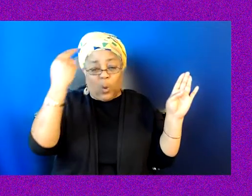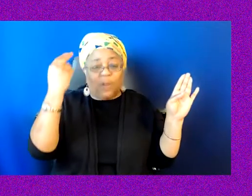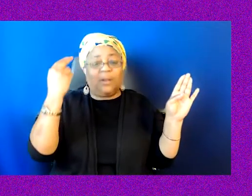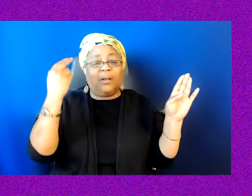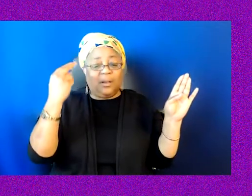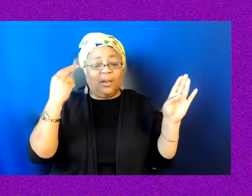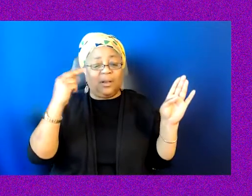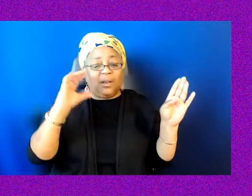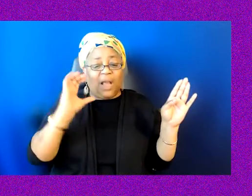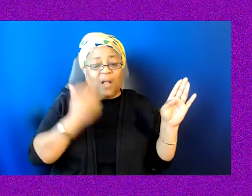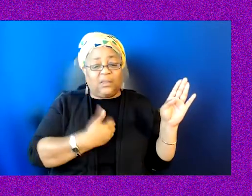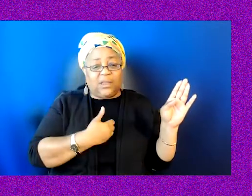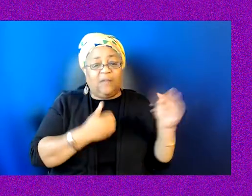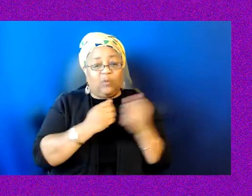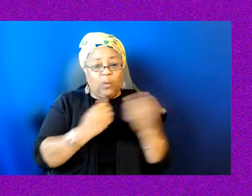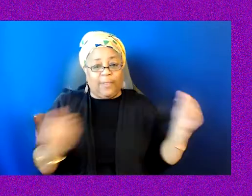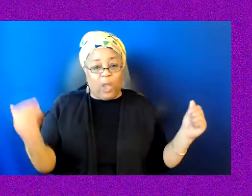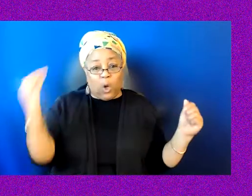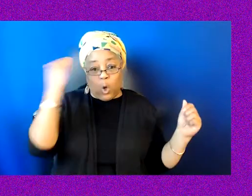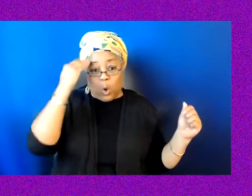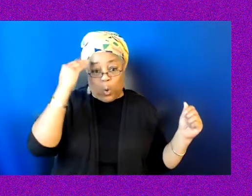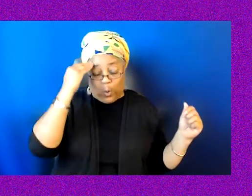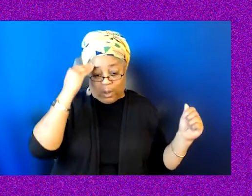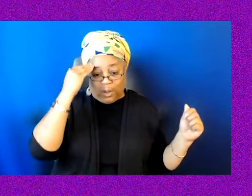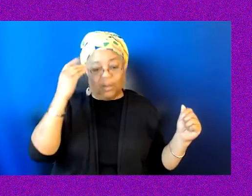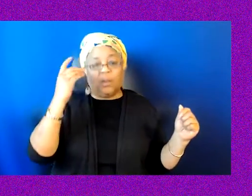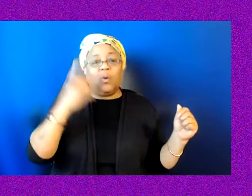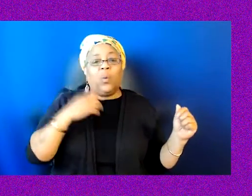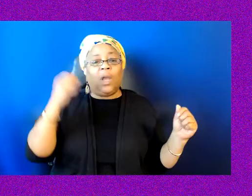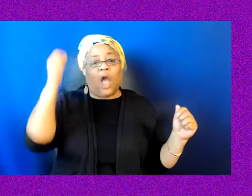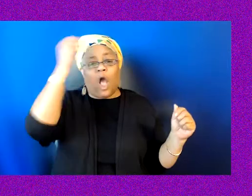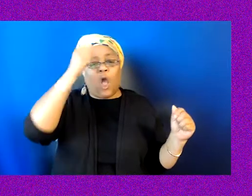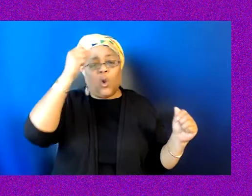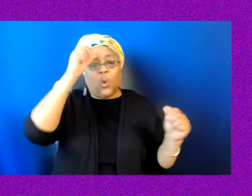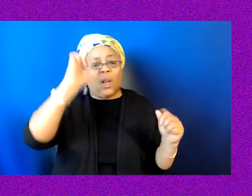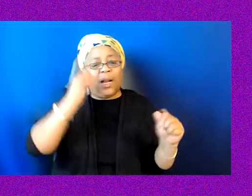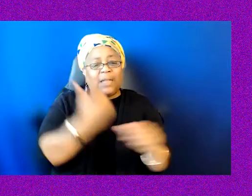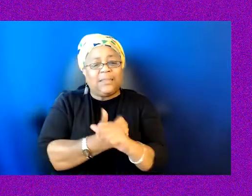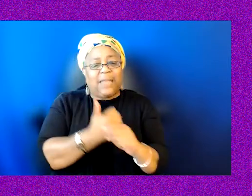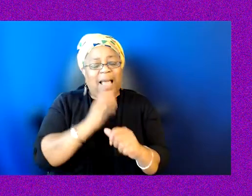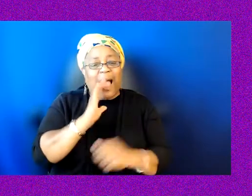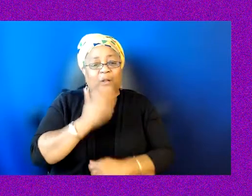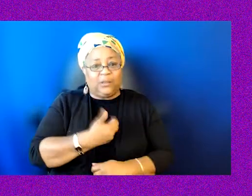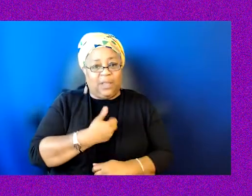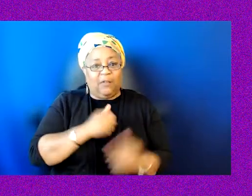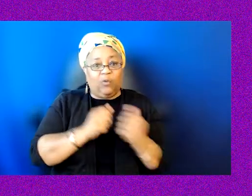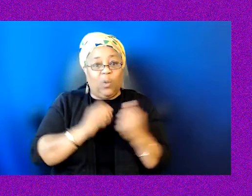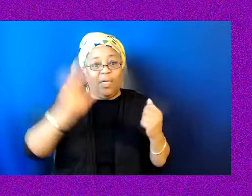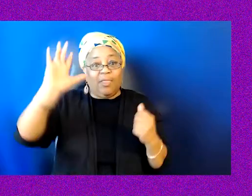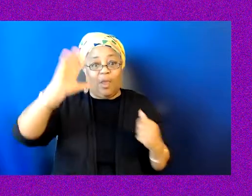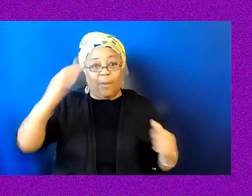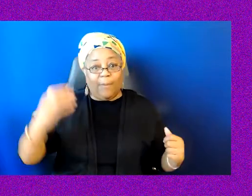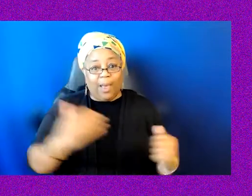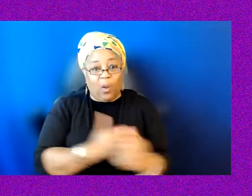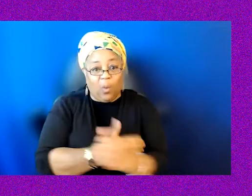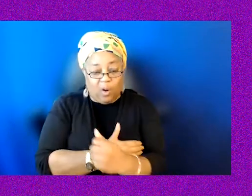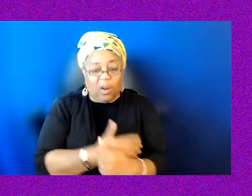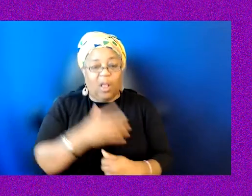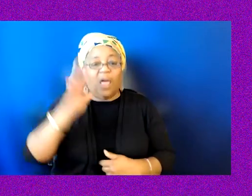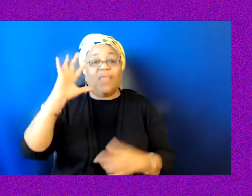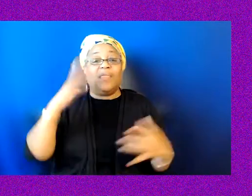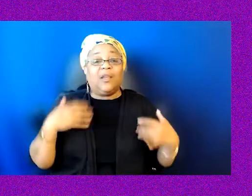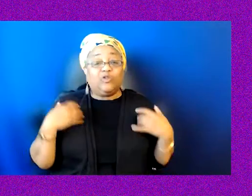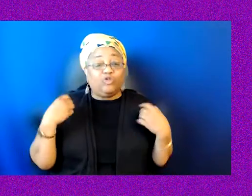corazón abiertos. We anoint ourselves with their power. Con su poder. We anoint ourselves with their strength. Con